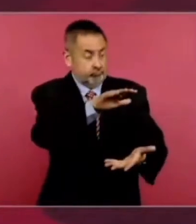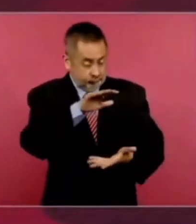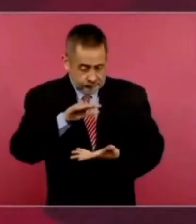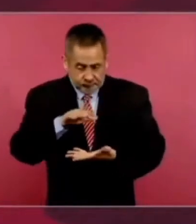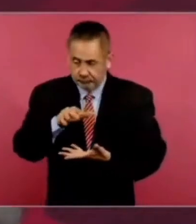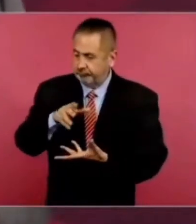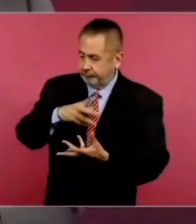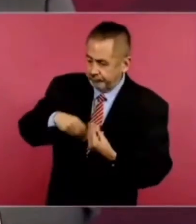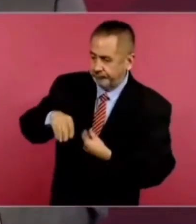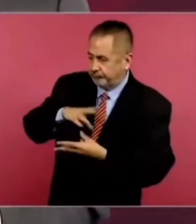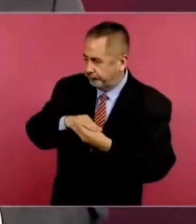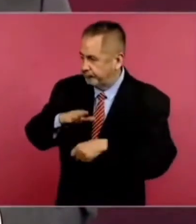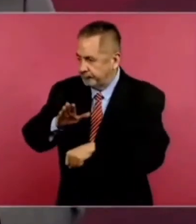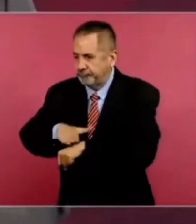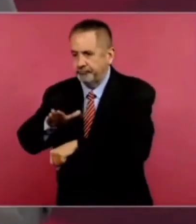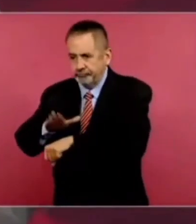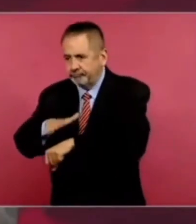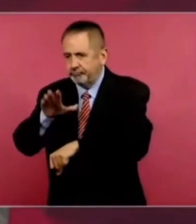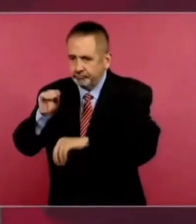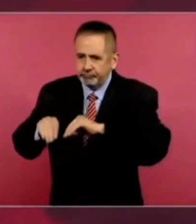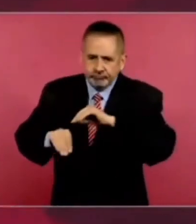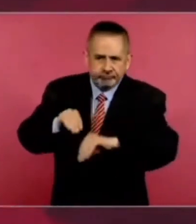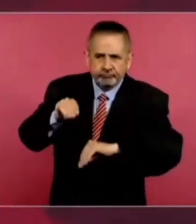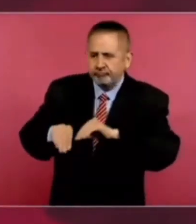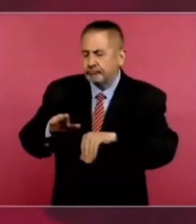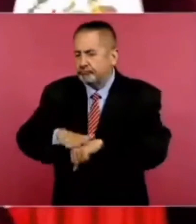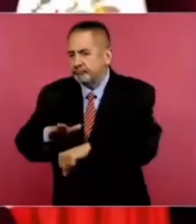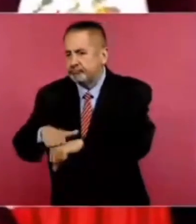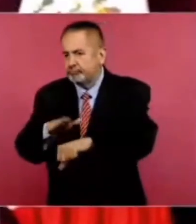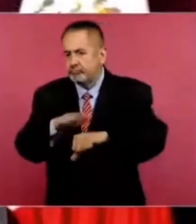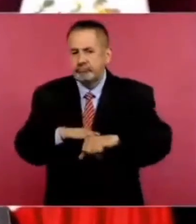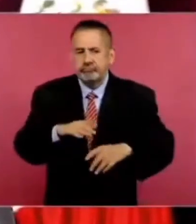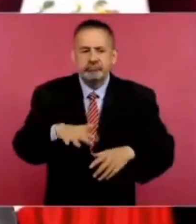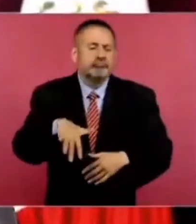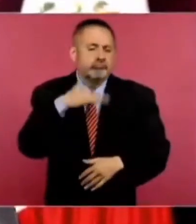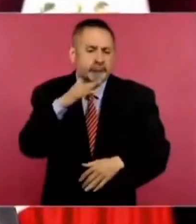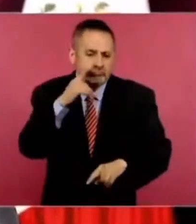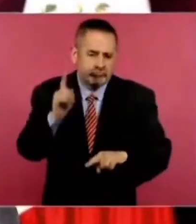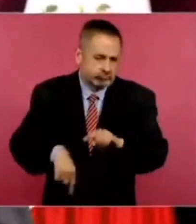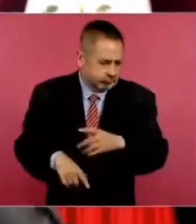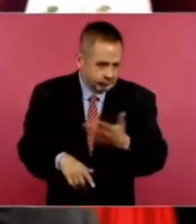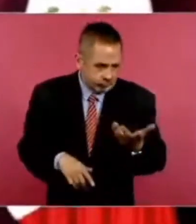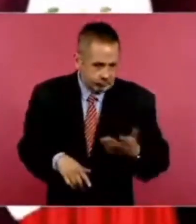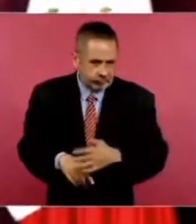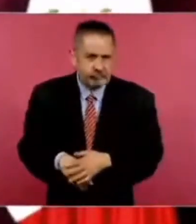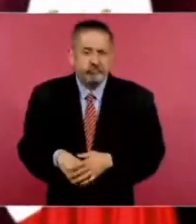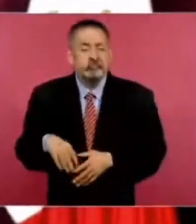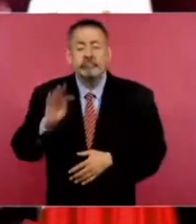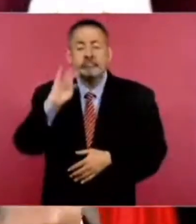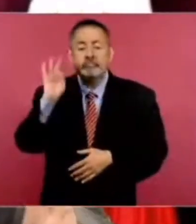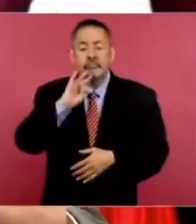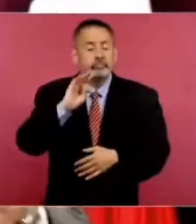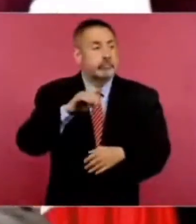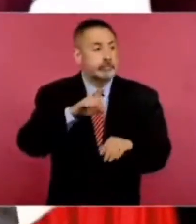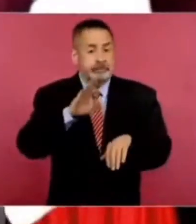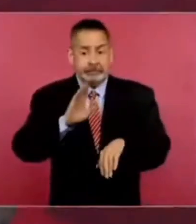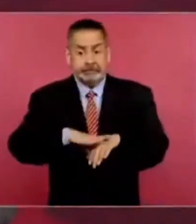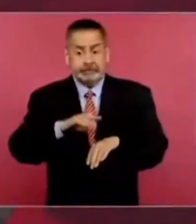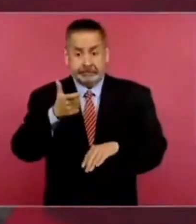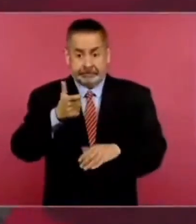hacer más con menos, si no hay corrupción. Pero si llegan más